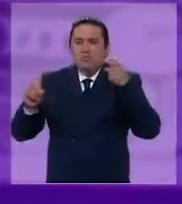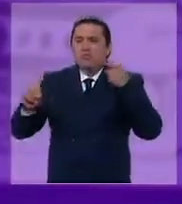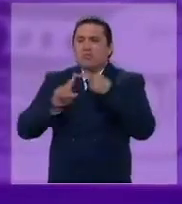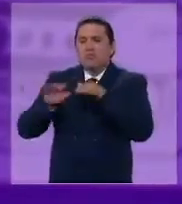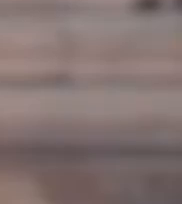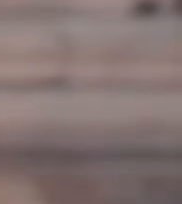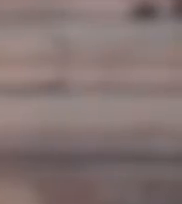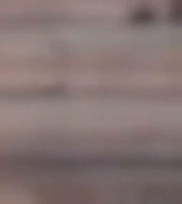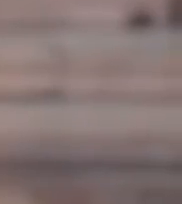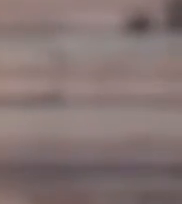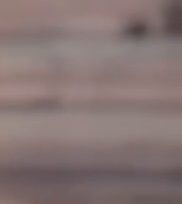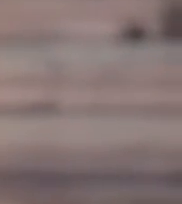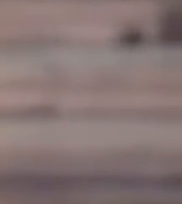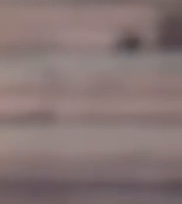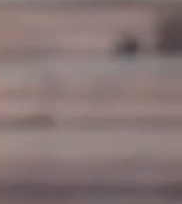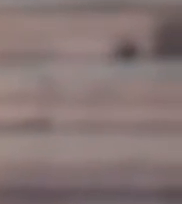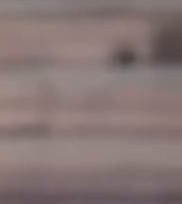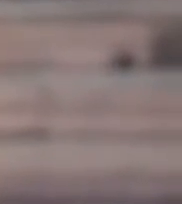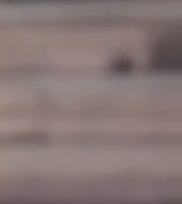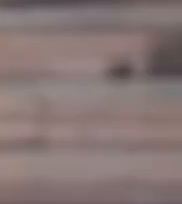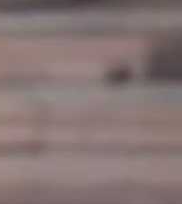va a volver a perder.